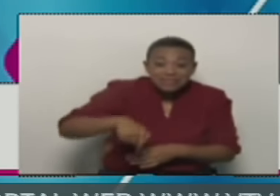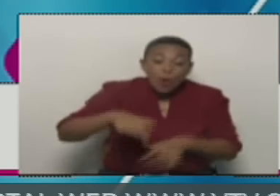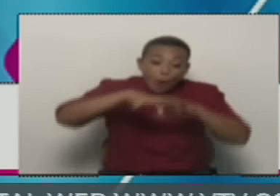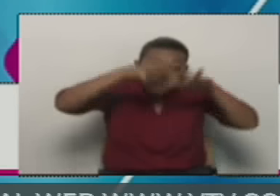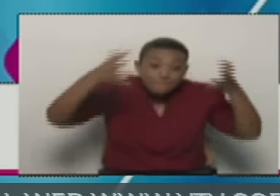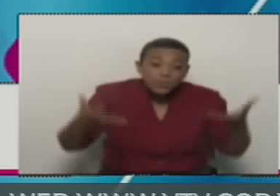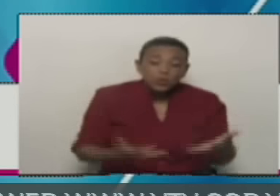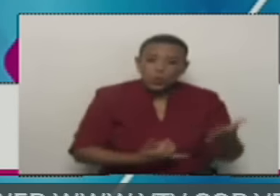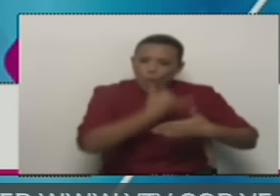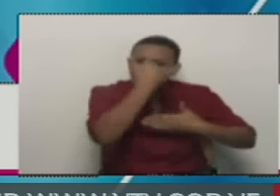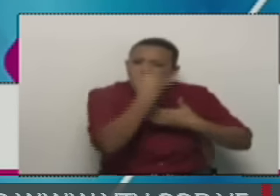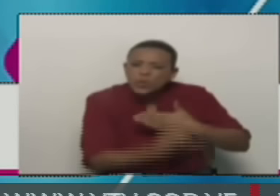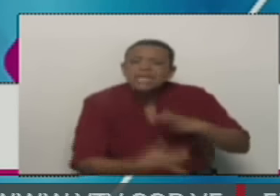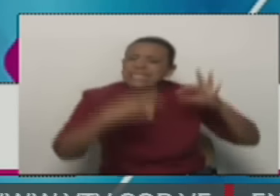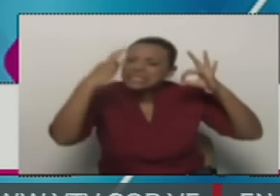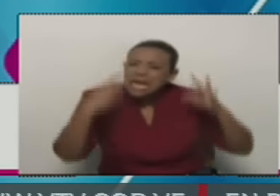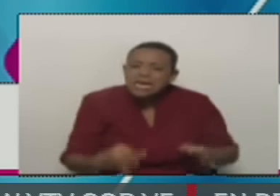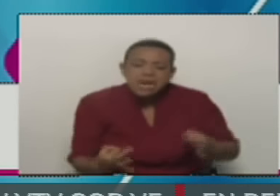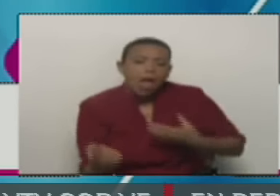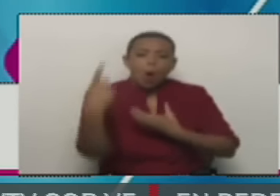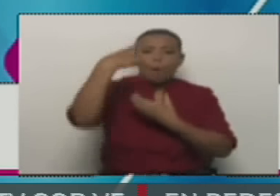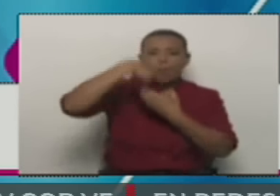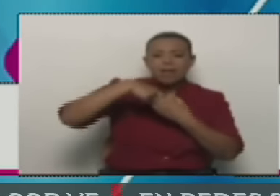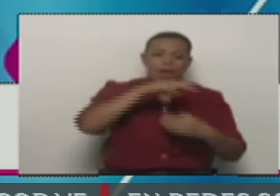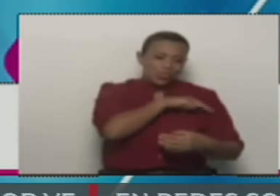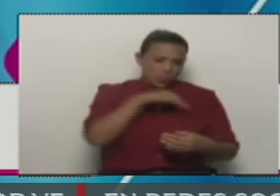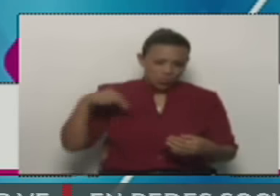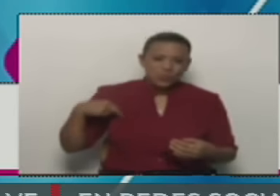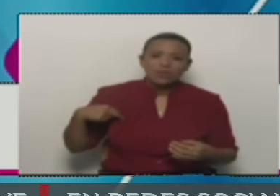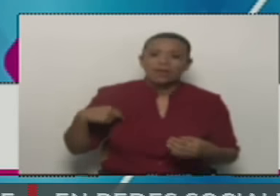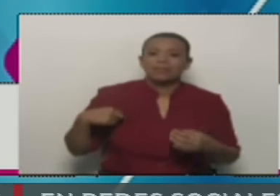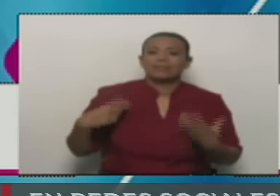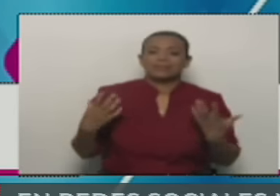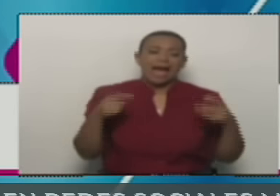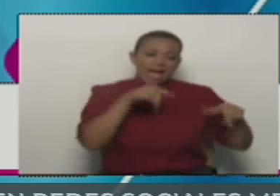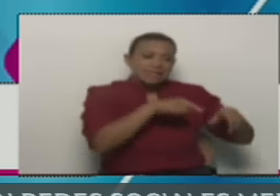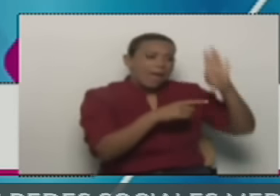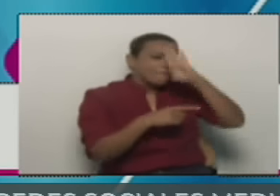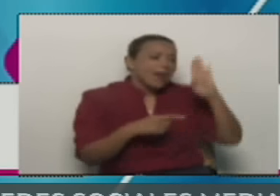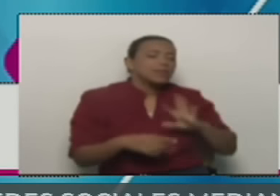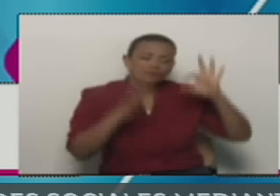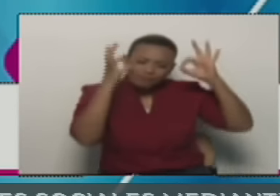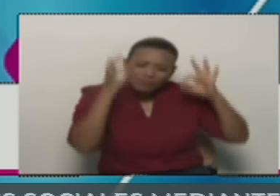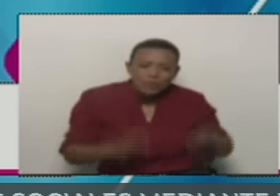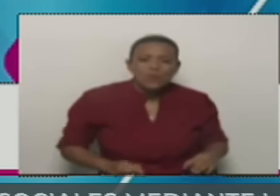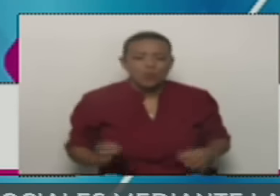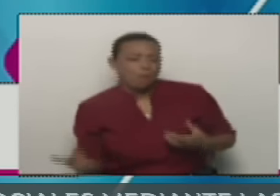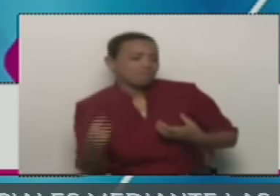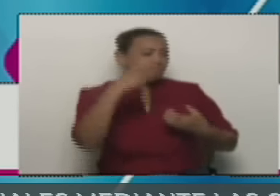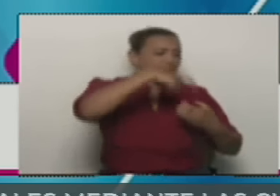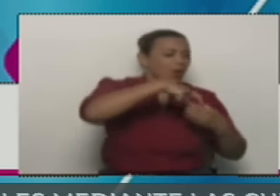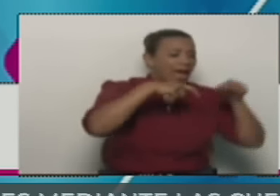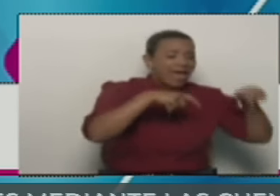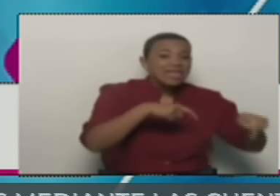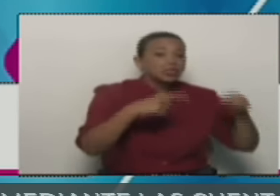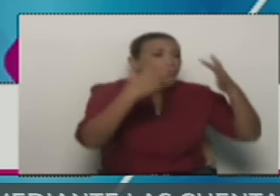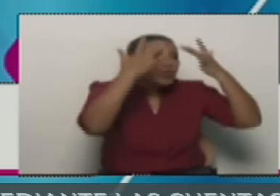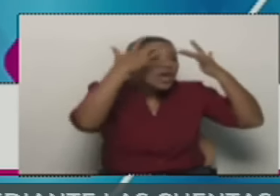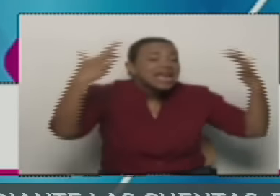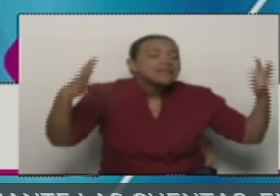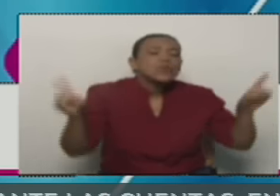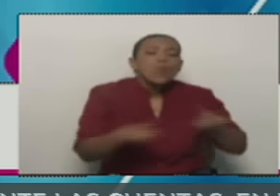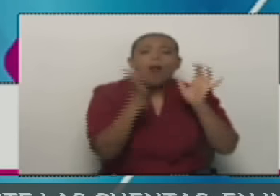proyecto, seguro que se incorporaría al Movimiento Sin Tierra. Estoy más que seguro, porque son los sueños de